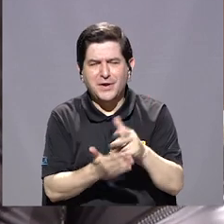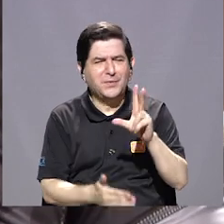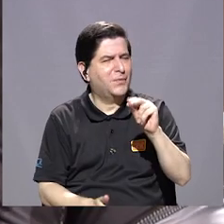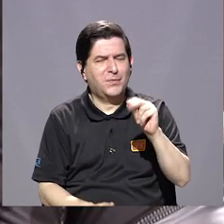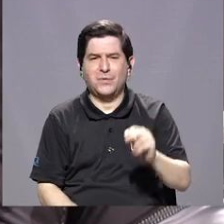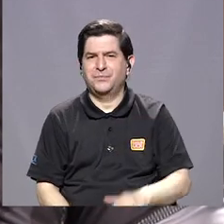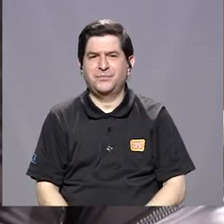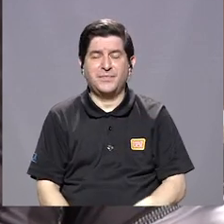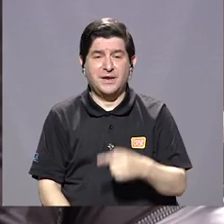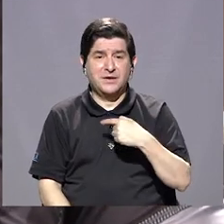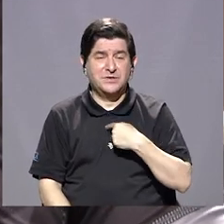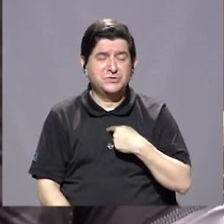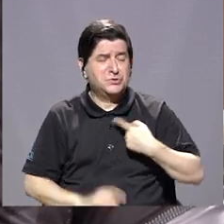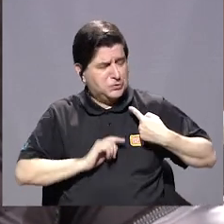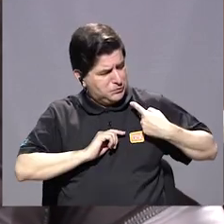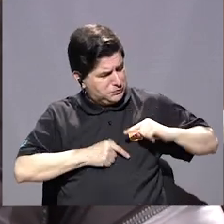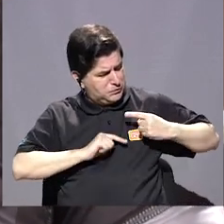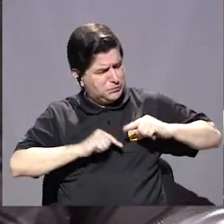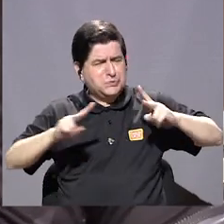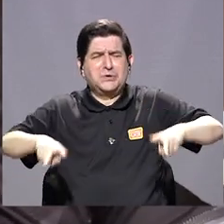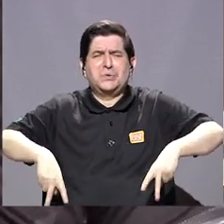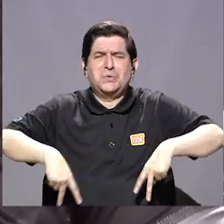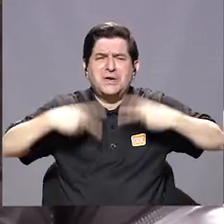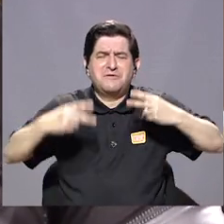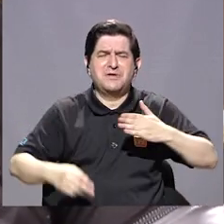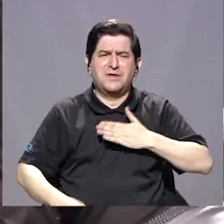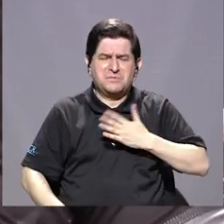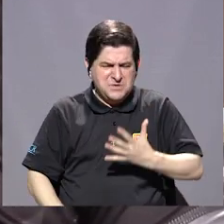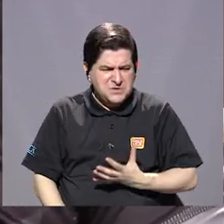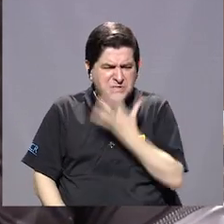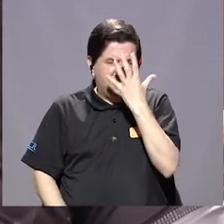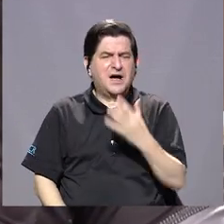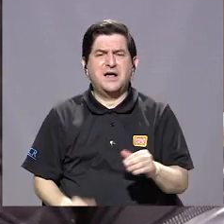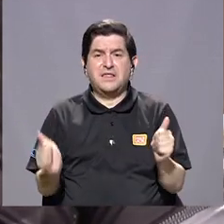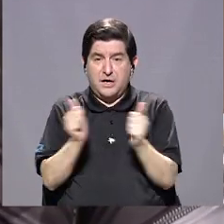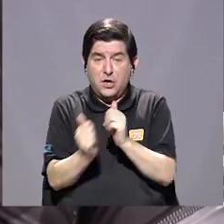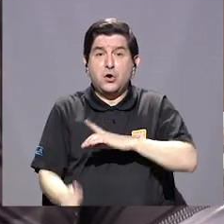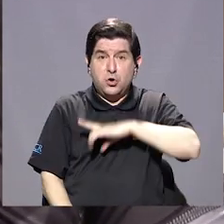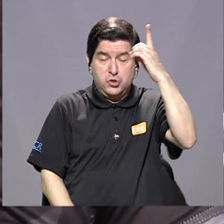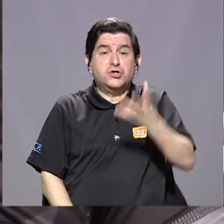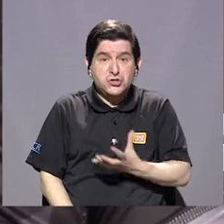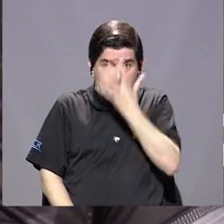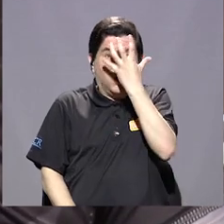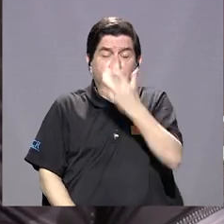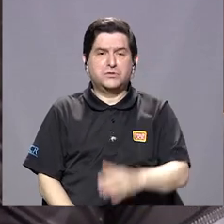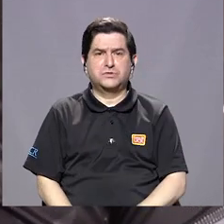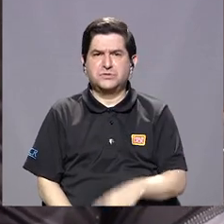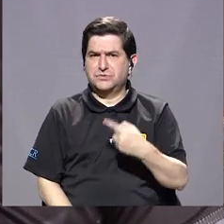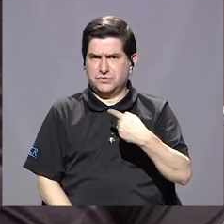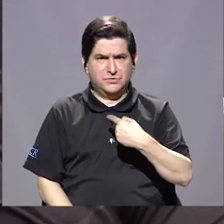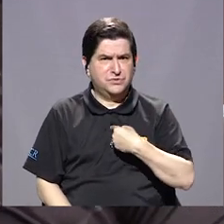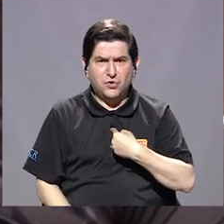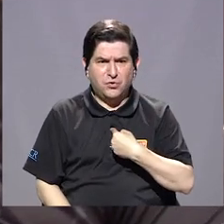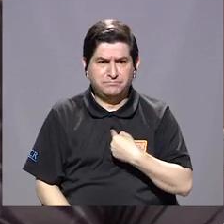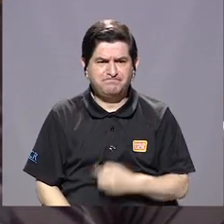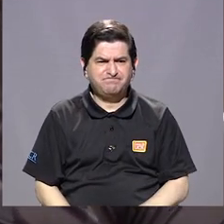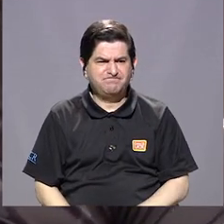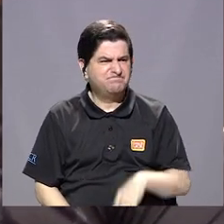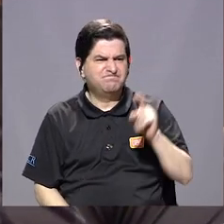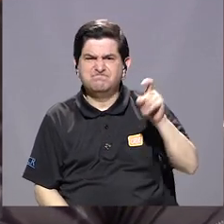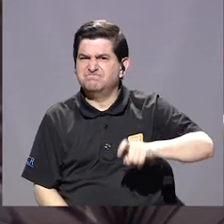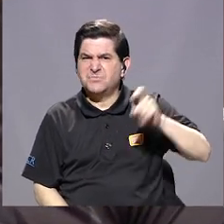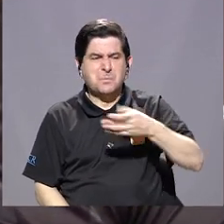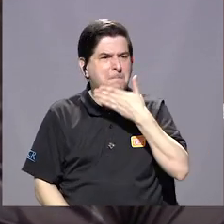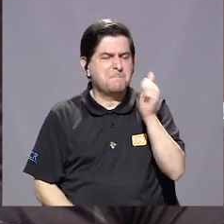yo estaba tan dolida con la vida, conmigo, enojada con Dios y un montón de cosas, que no fui